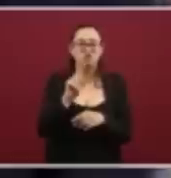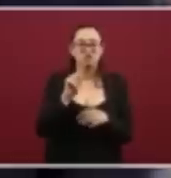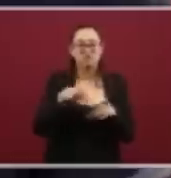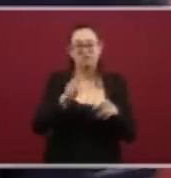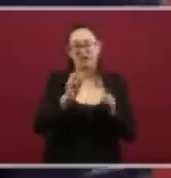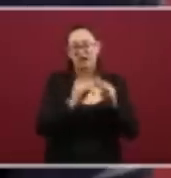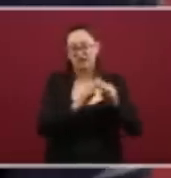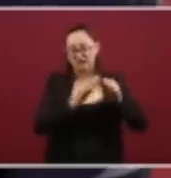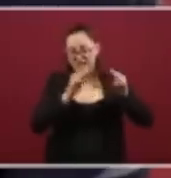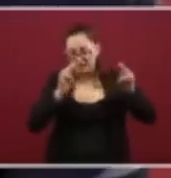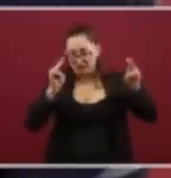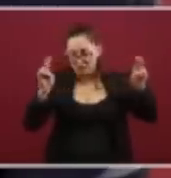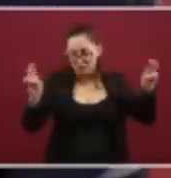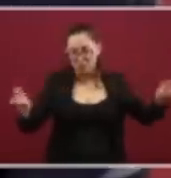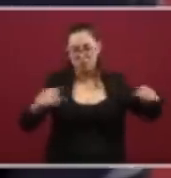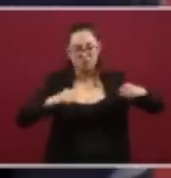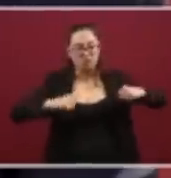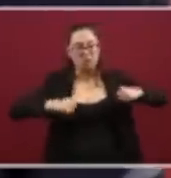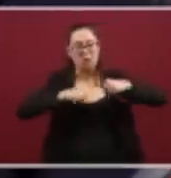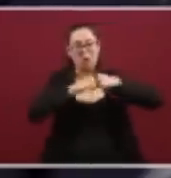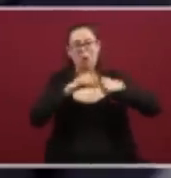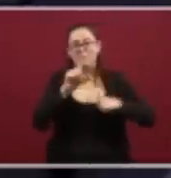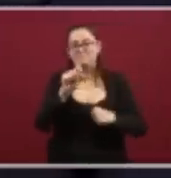millones de mexicanos en eeuu